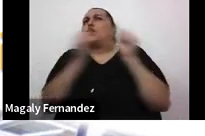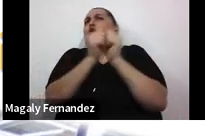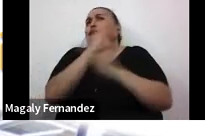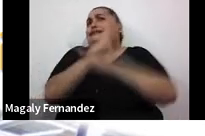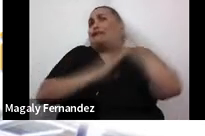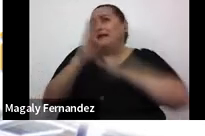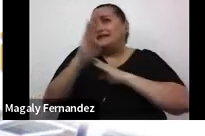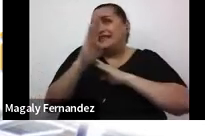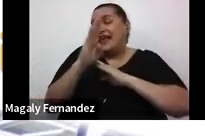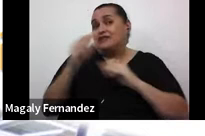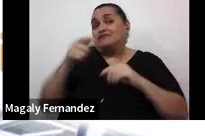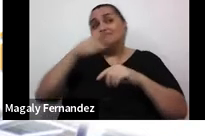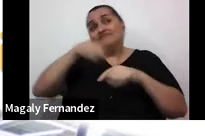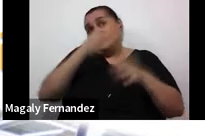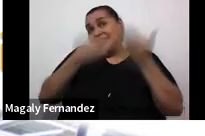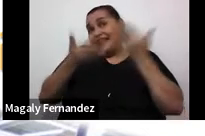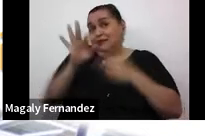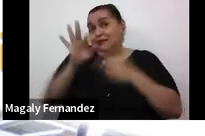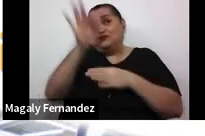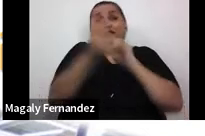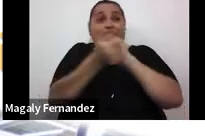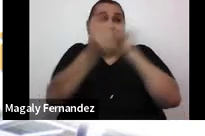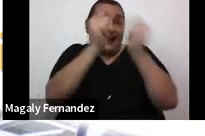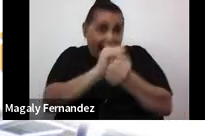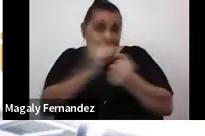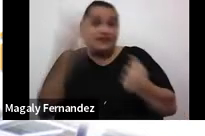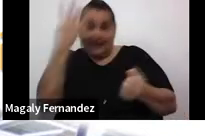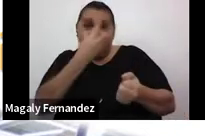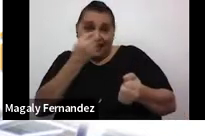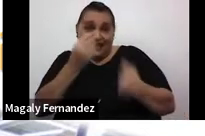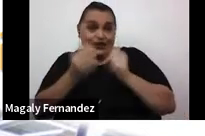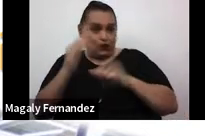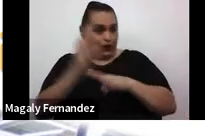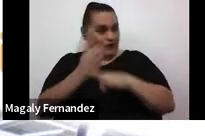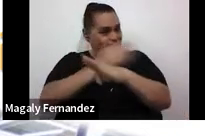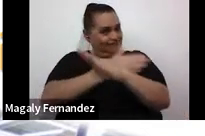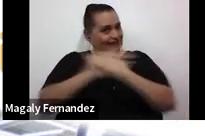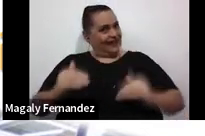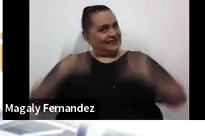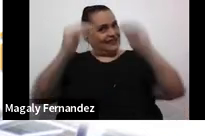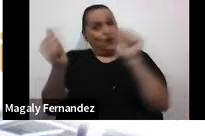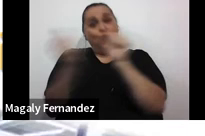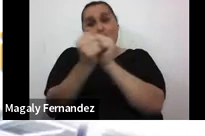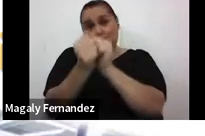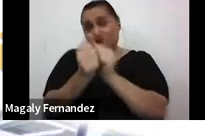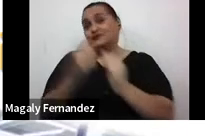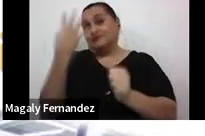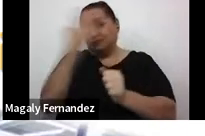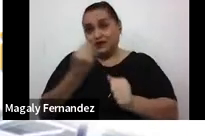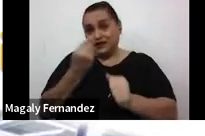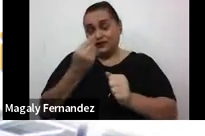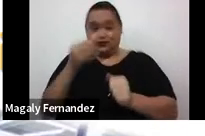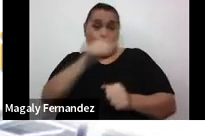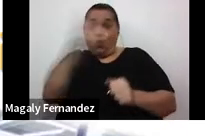eso estamos evolucionando Y qué lindo no Qué lindo poder ir creciendo juntos otro otra herramienta práctica